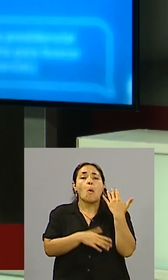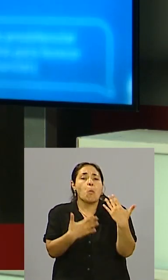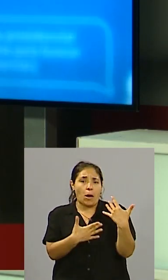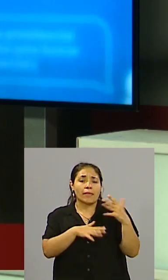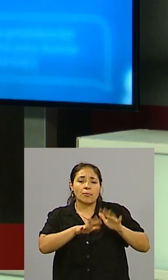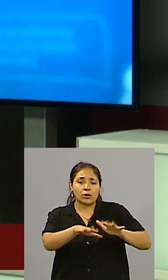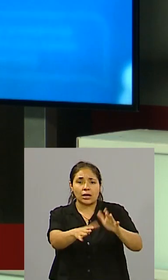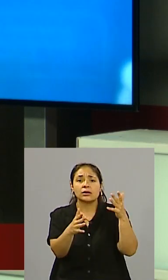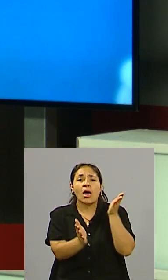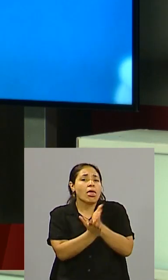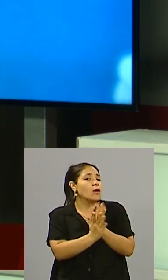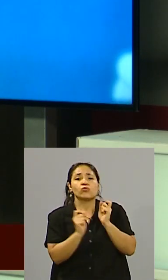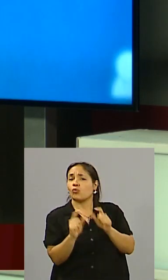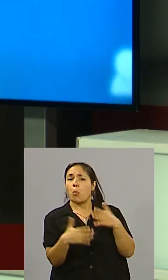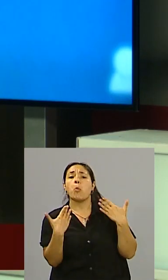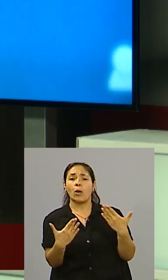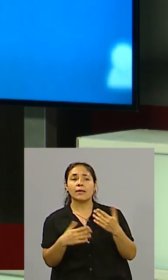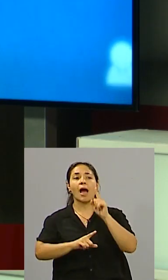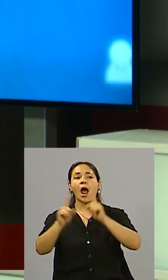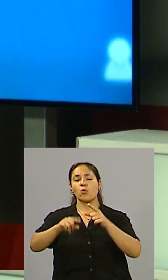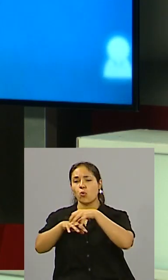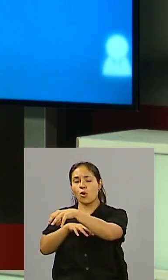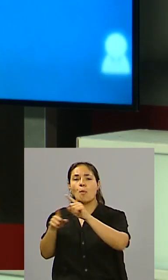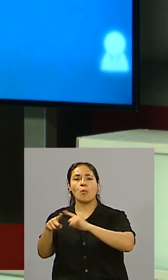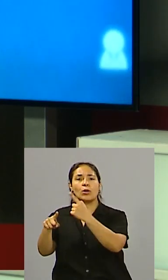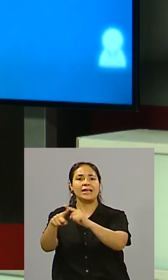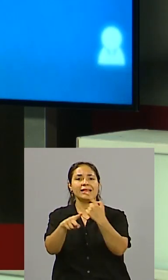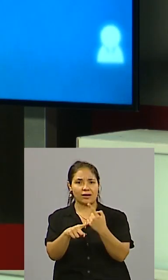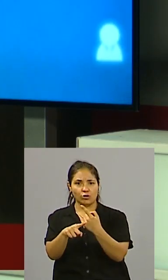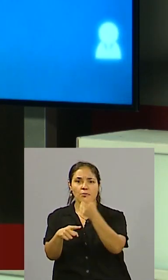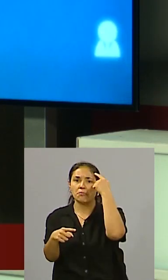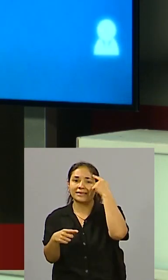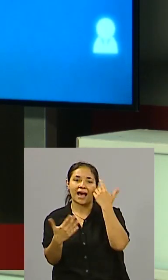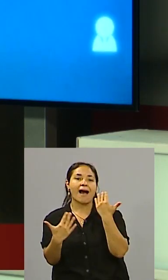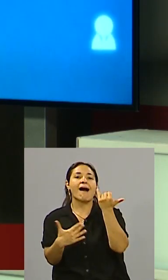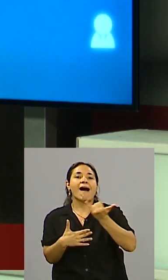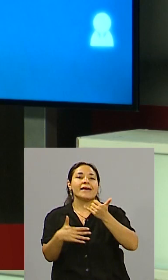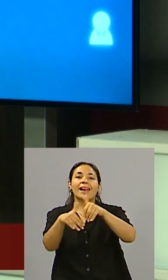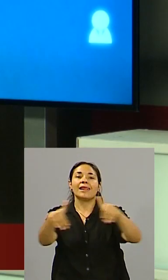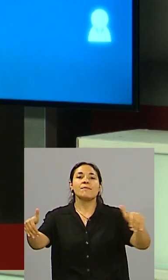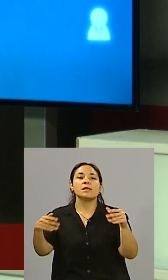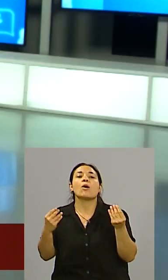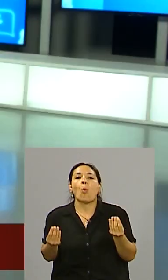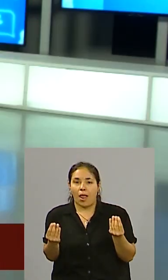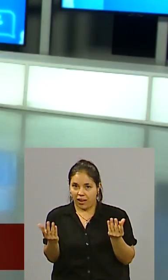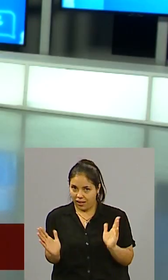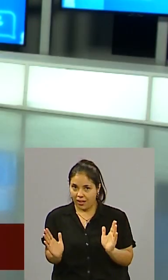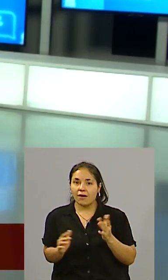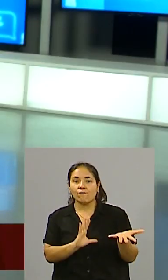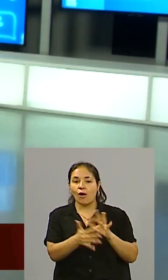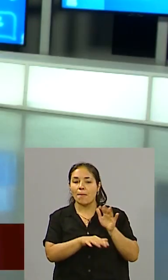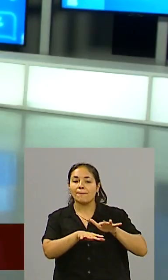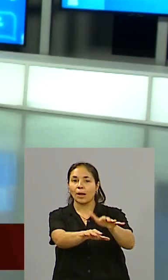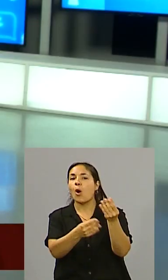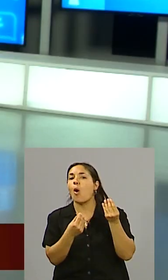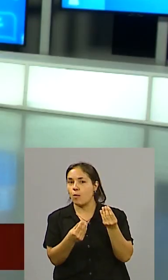pero bueno, lo que se cuestiona por ahí de algunos sectores políticos es cuál es el límite, ¿no? Si esto de, o las formas en que se manifiesta. Y bueno, esto